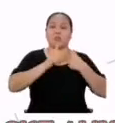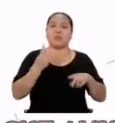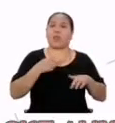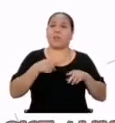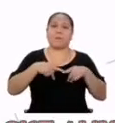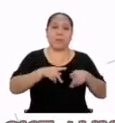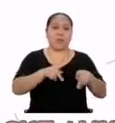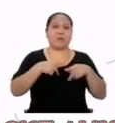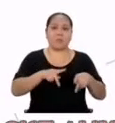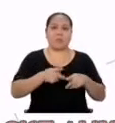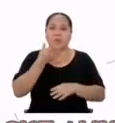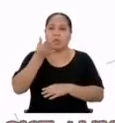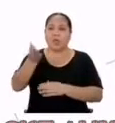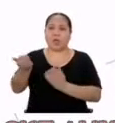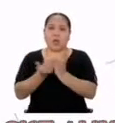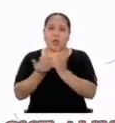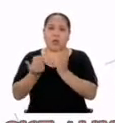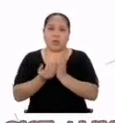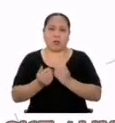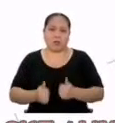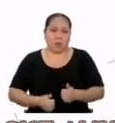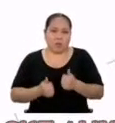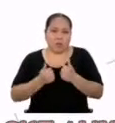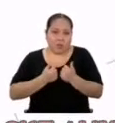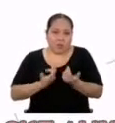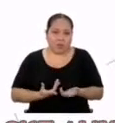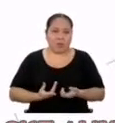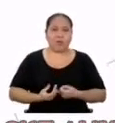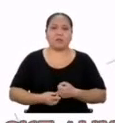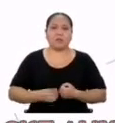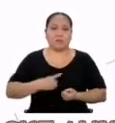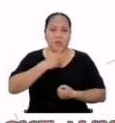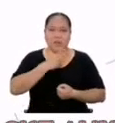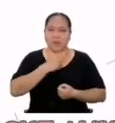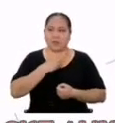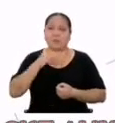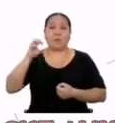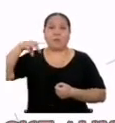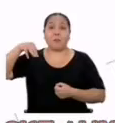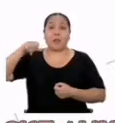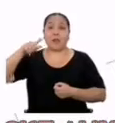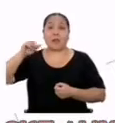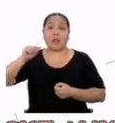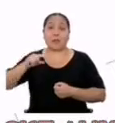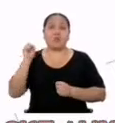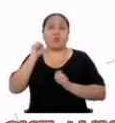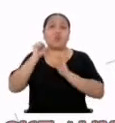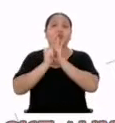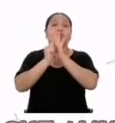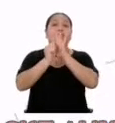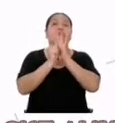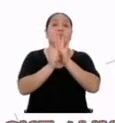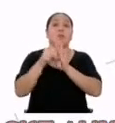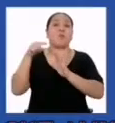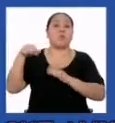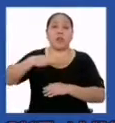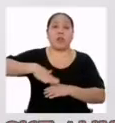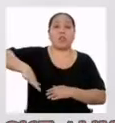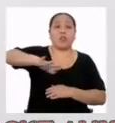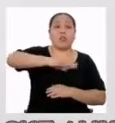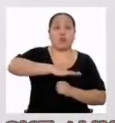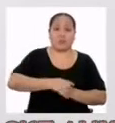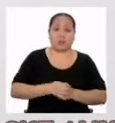tener una vida digna. Malala es un símbolo para todas ellas, dijo también Irina Bokova.